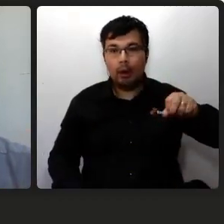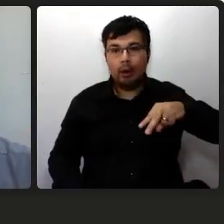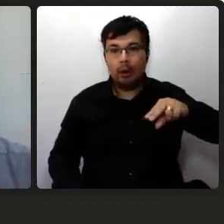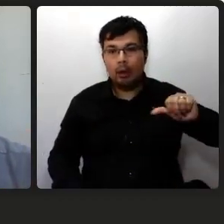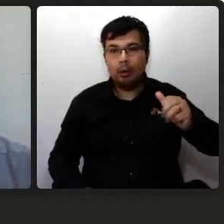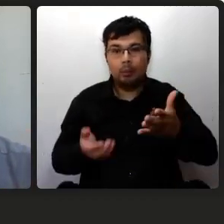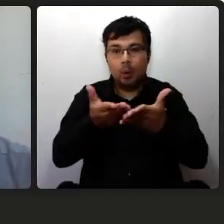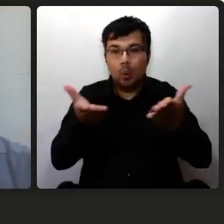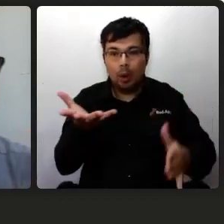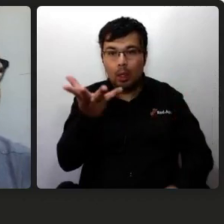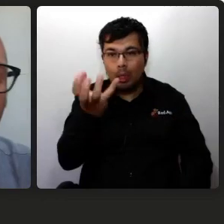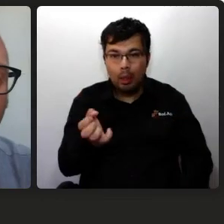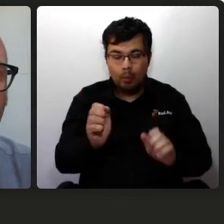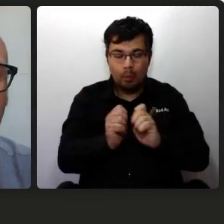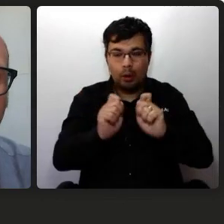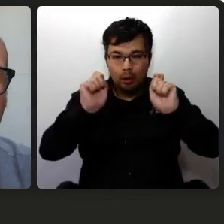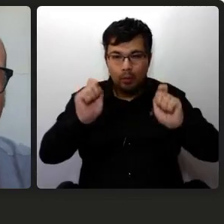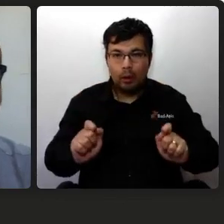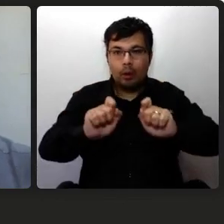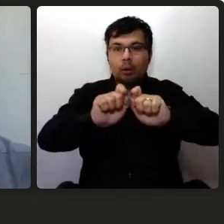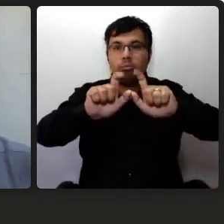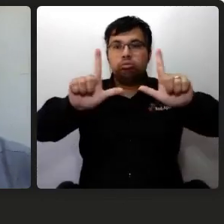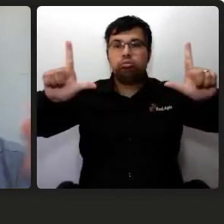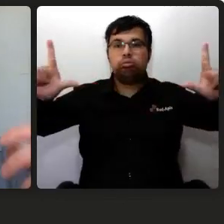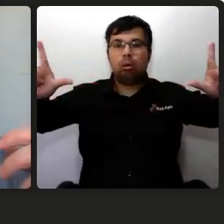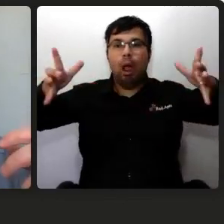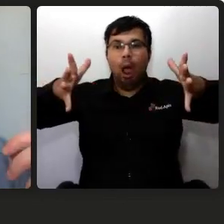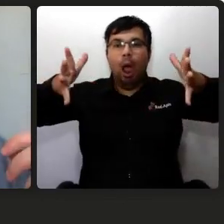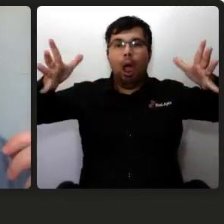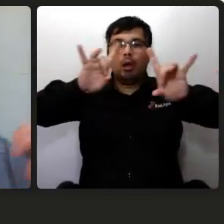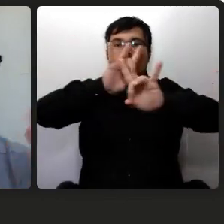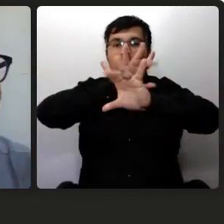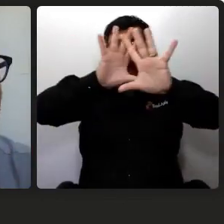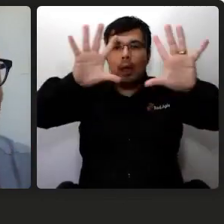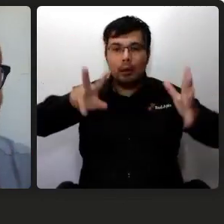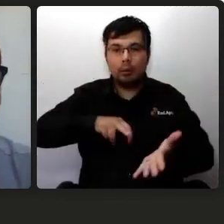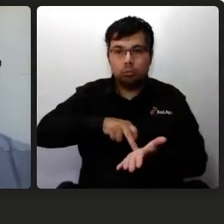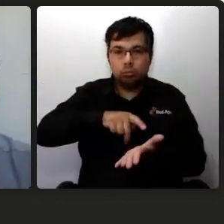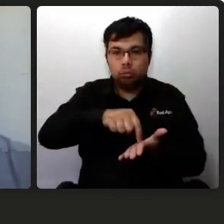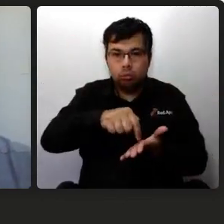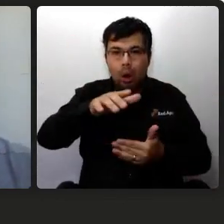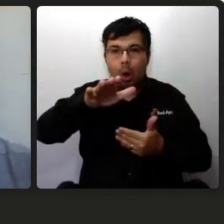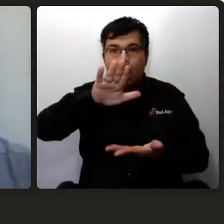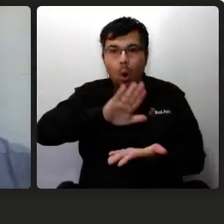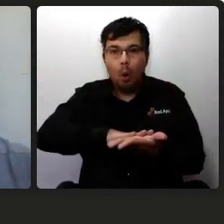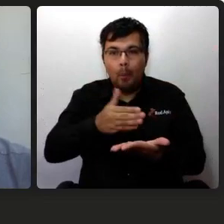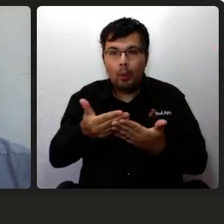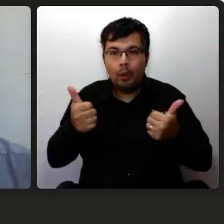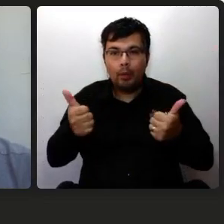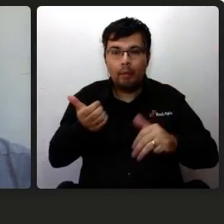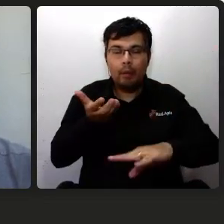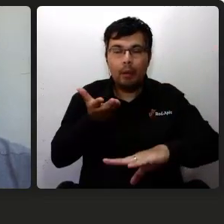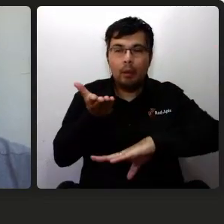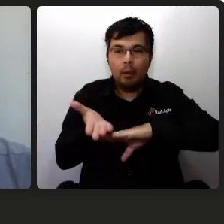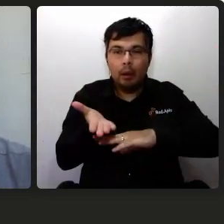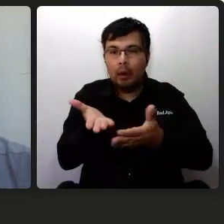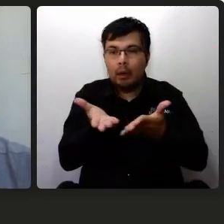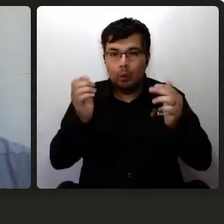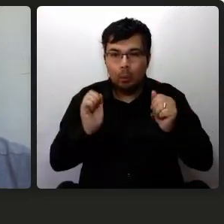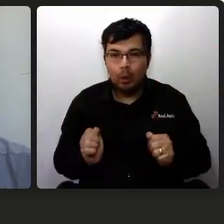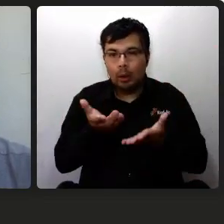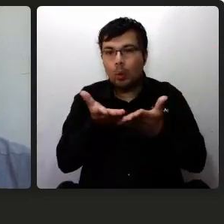en grande, clarito el glosario, clarito el paso a paso, clarito el paso a paso de Iván de cómo elevar la solicitud. Y eso también lo puedan, lo